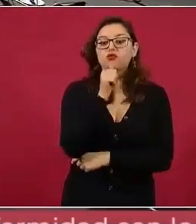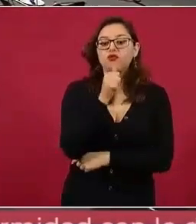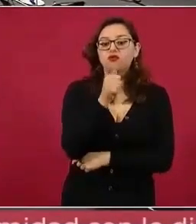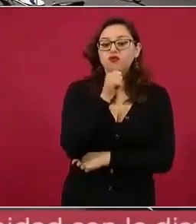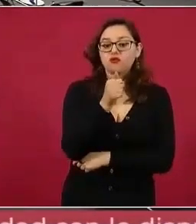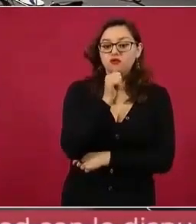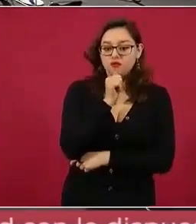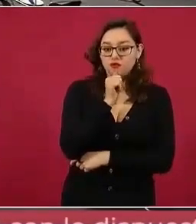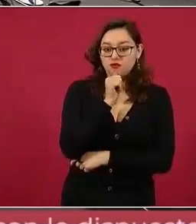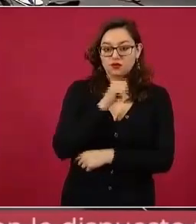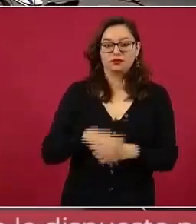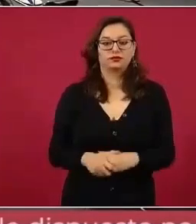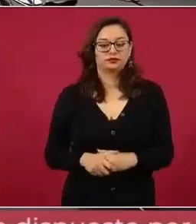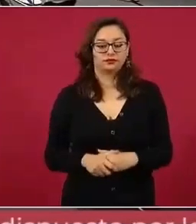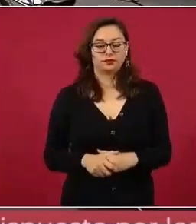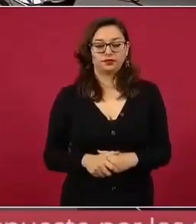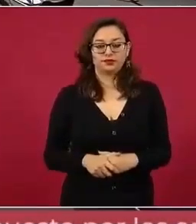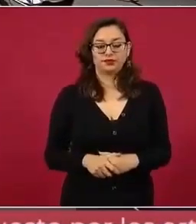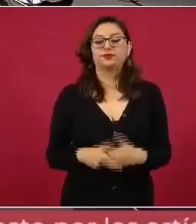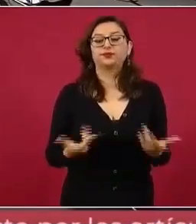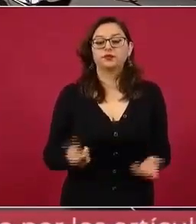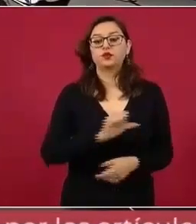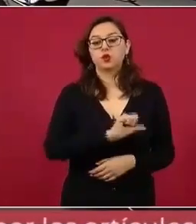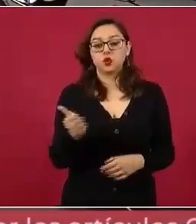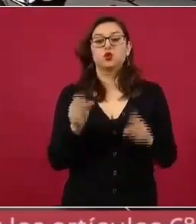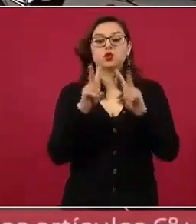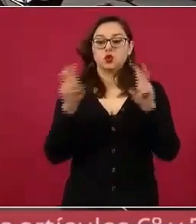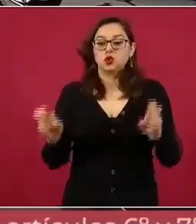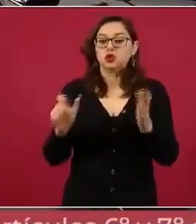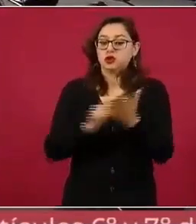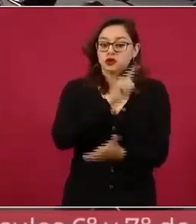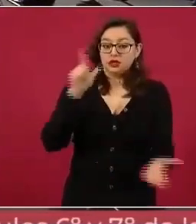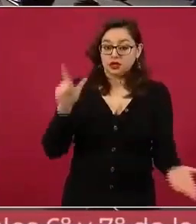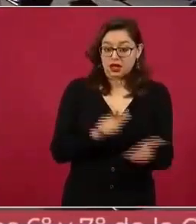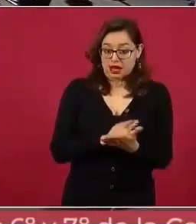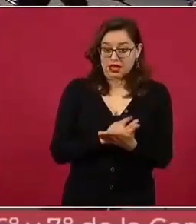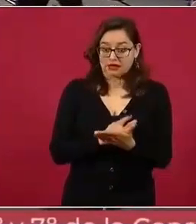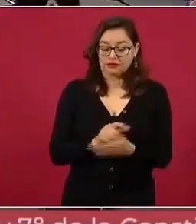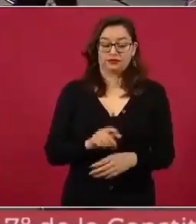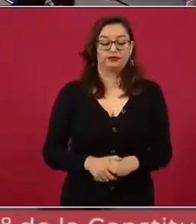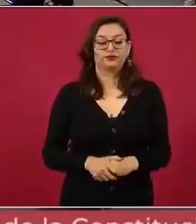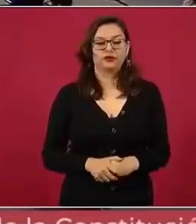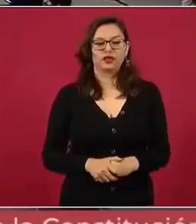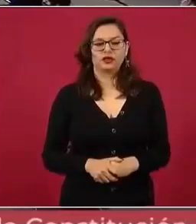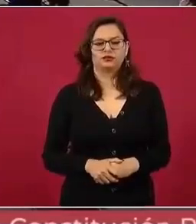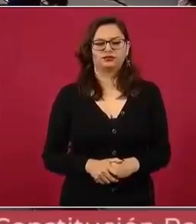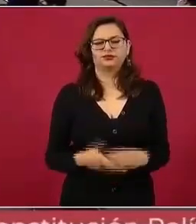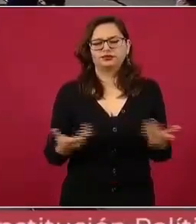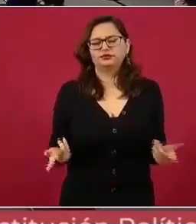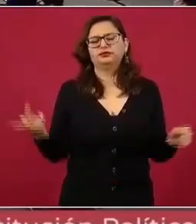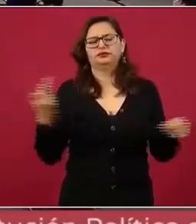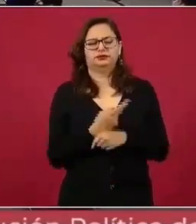un último elemento, el jurídico. Efectivamente, esta intención de desvirtuar,